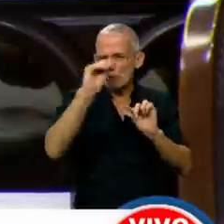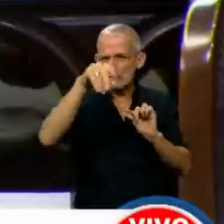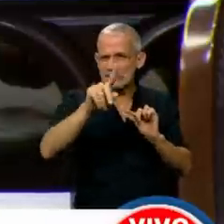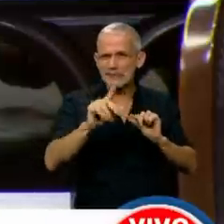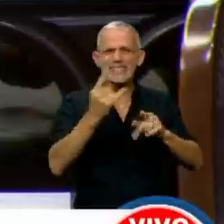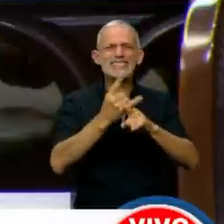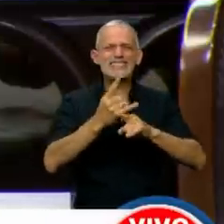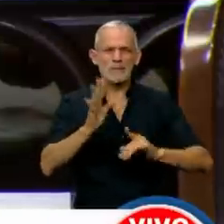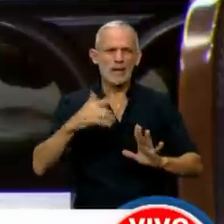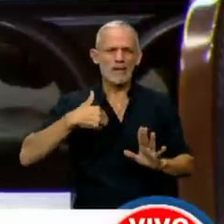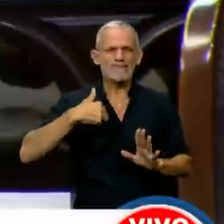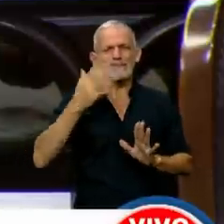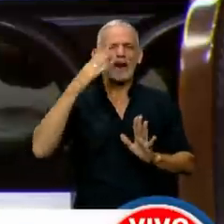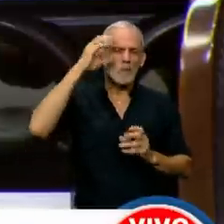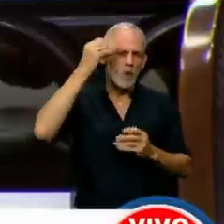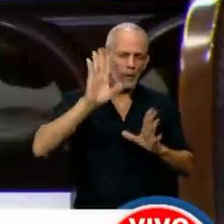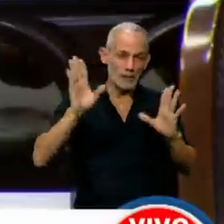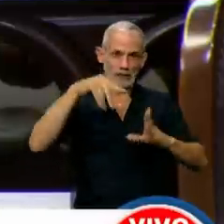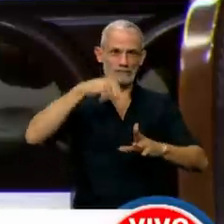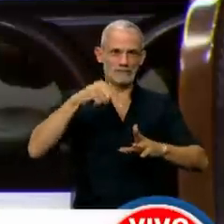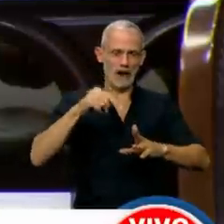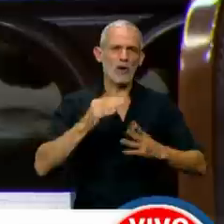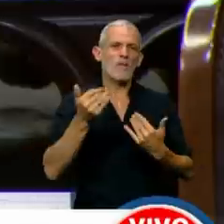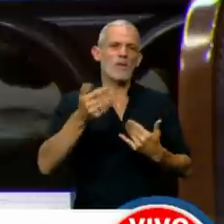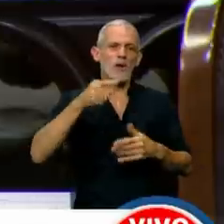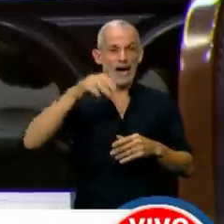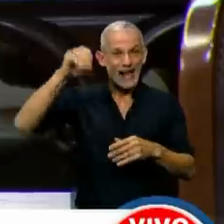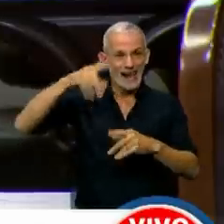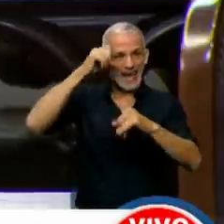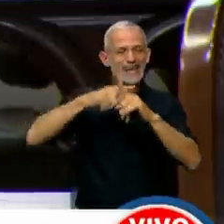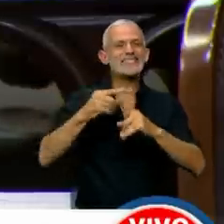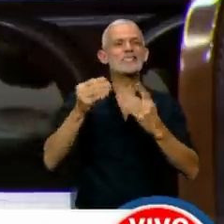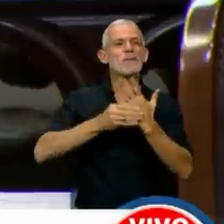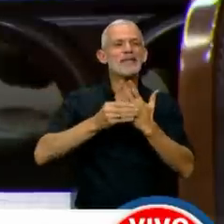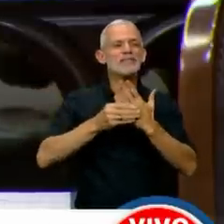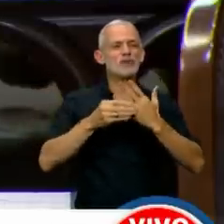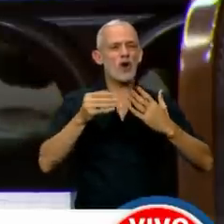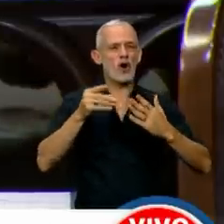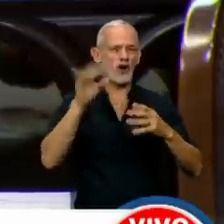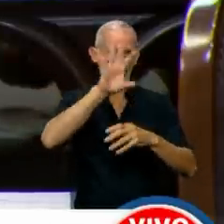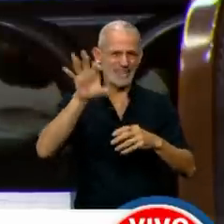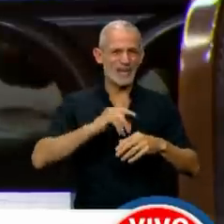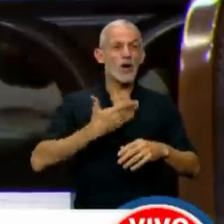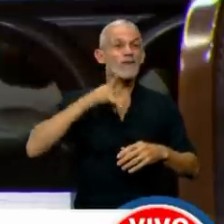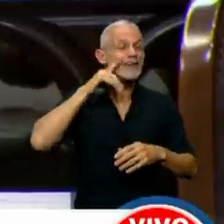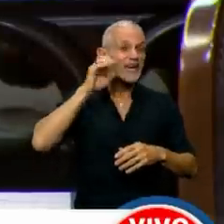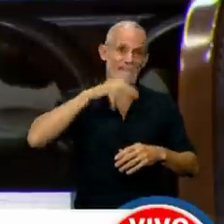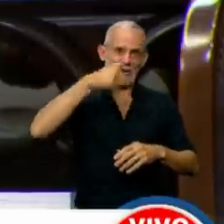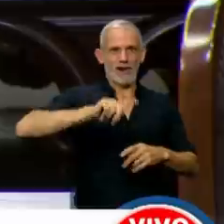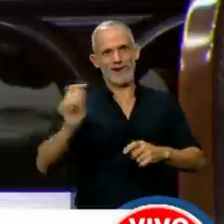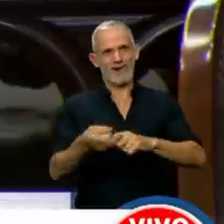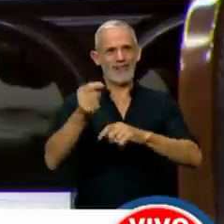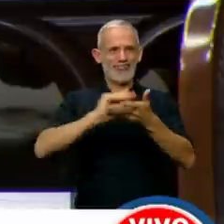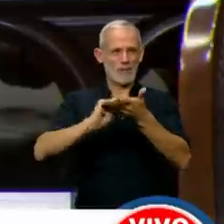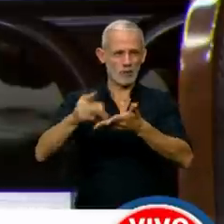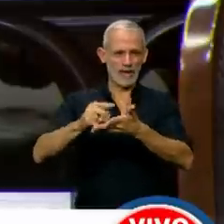algo siempre me queda en el tintero pero ahora que tenemos acá el ex ministro del interior- rogelio frigerio que es actualmente diputado